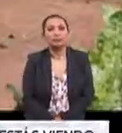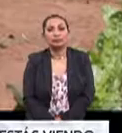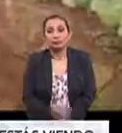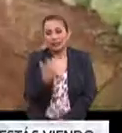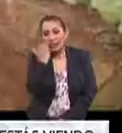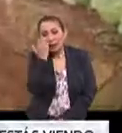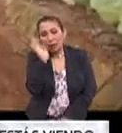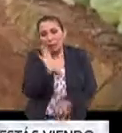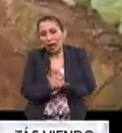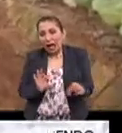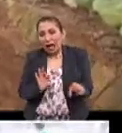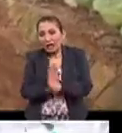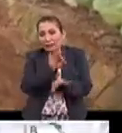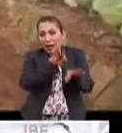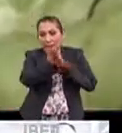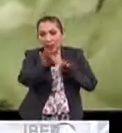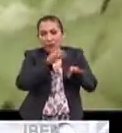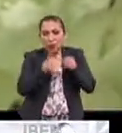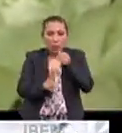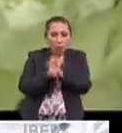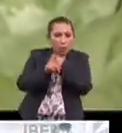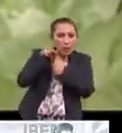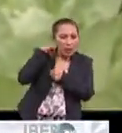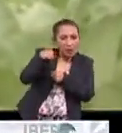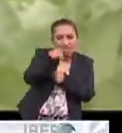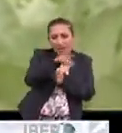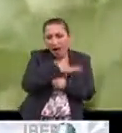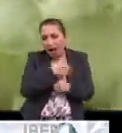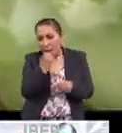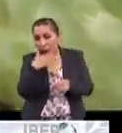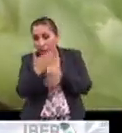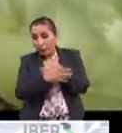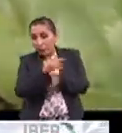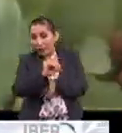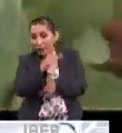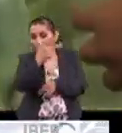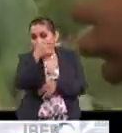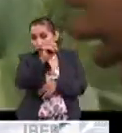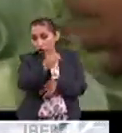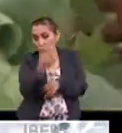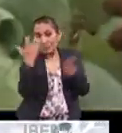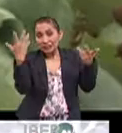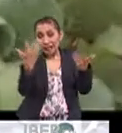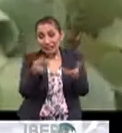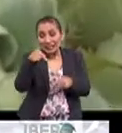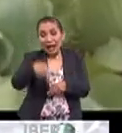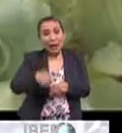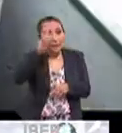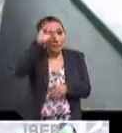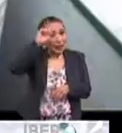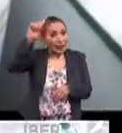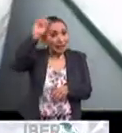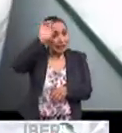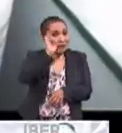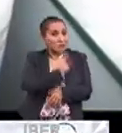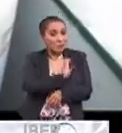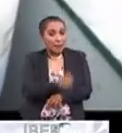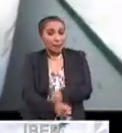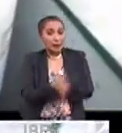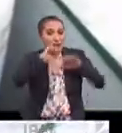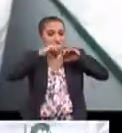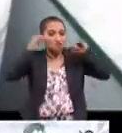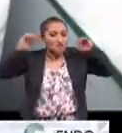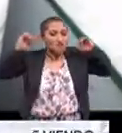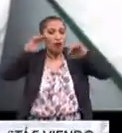la intención de reforzar los trabajos contra los problemas de alimentación, el próximo 28 de octubre se realizará en Madrid, España, la primera